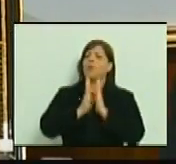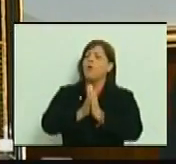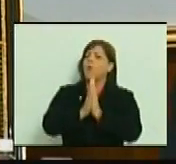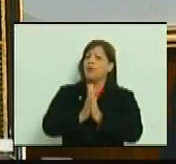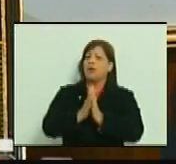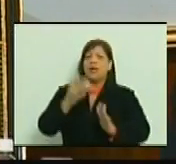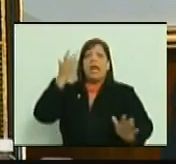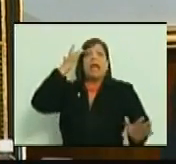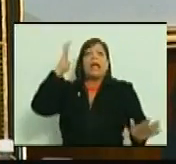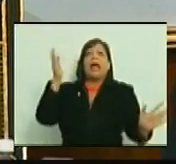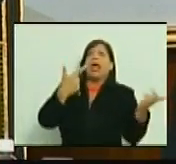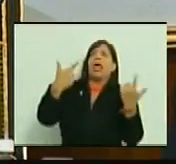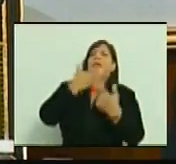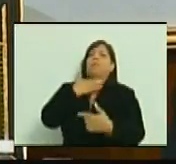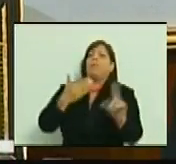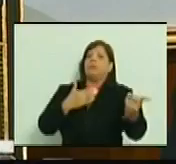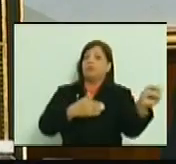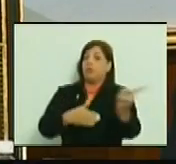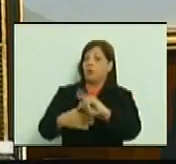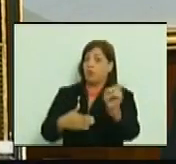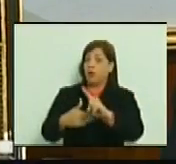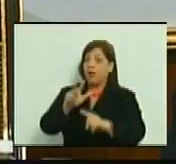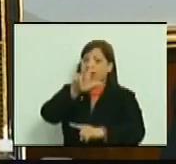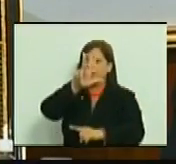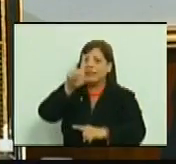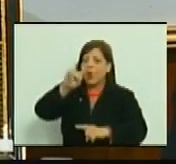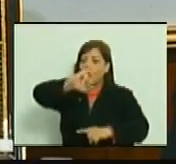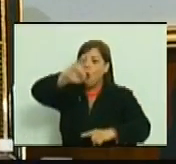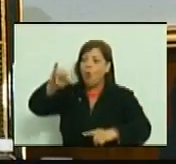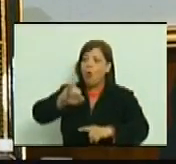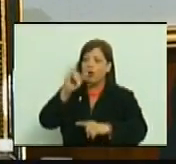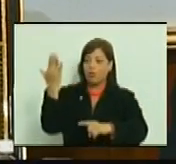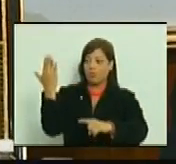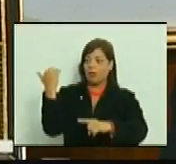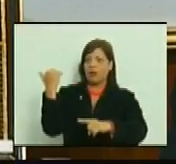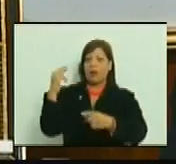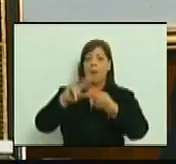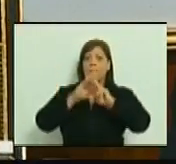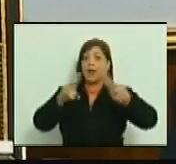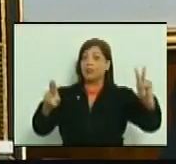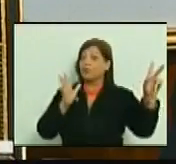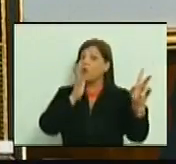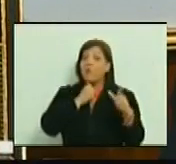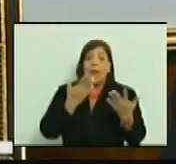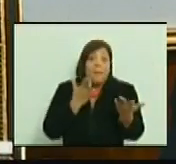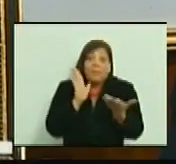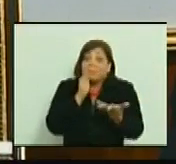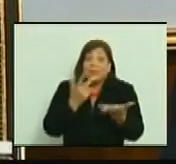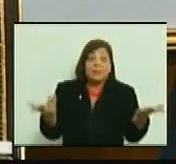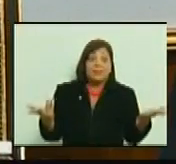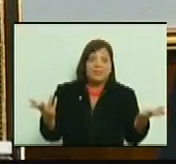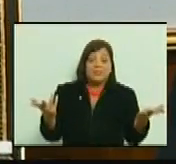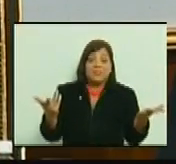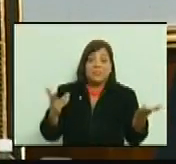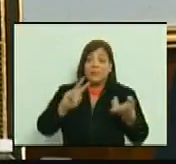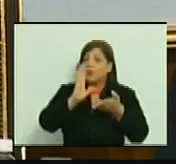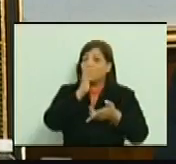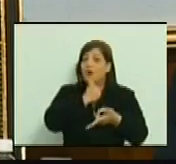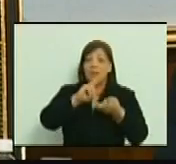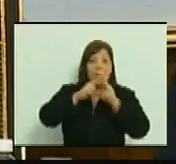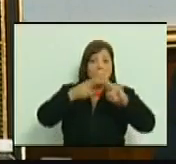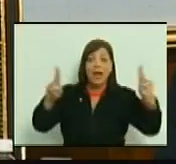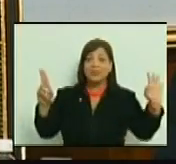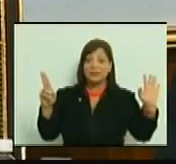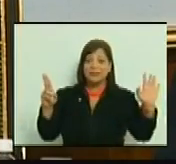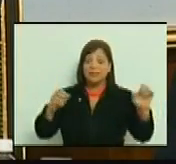creamos nosotros que a partir del 31 de julio para todos era la paz. La paz era para nosotros y